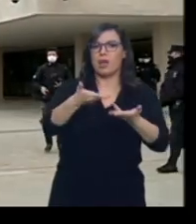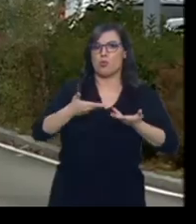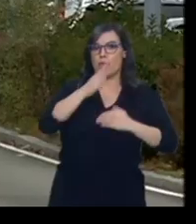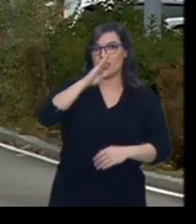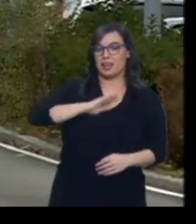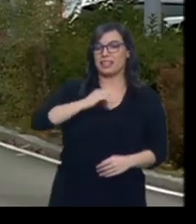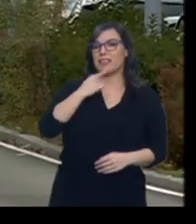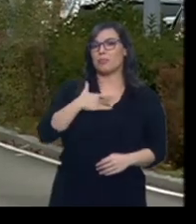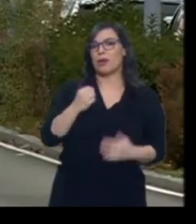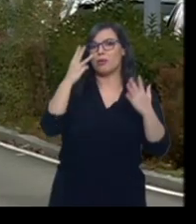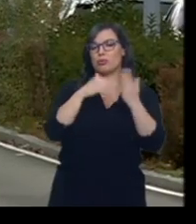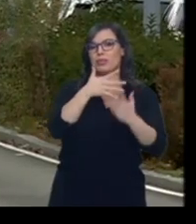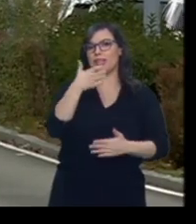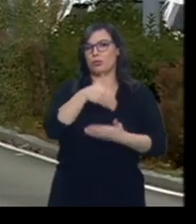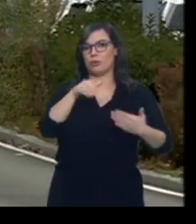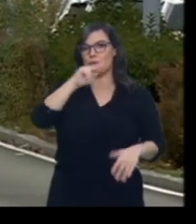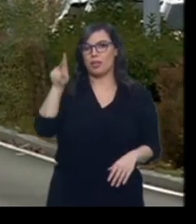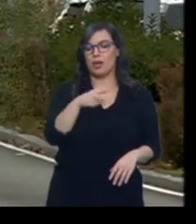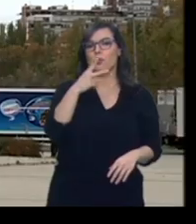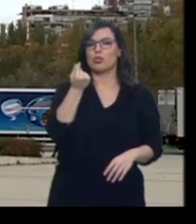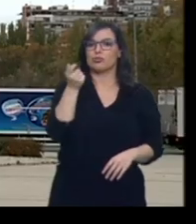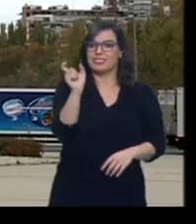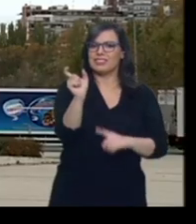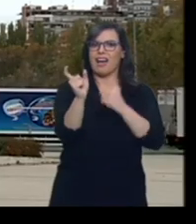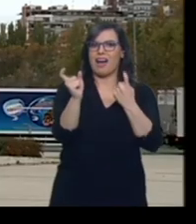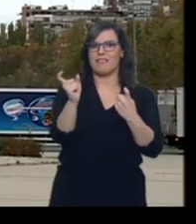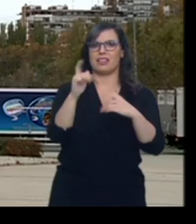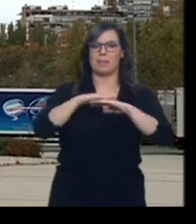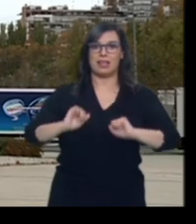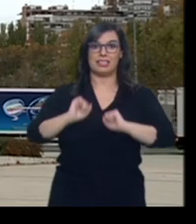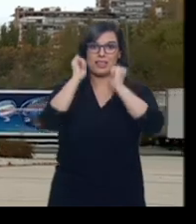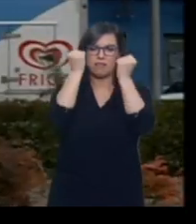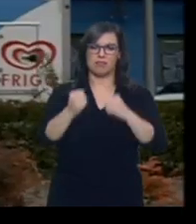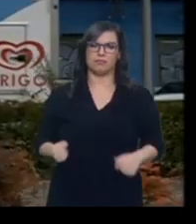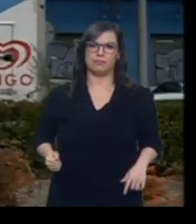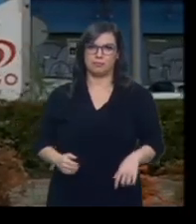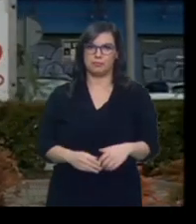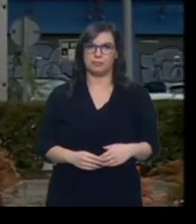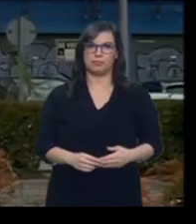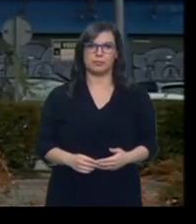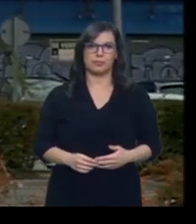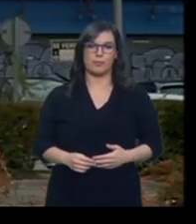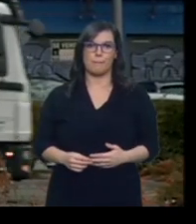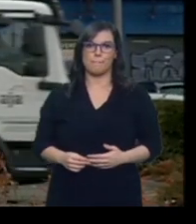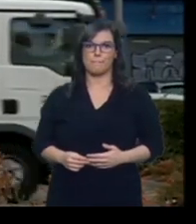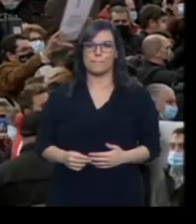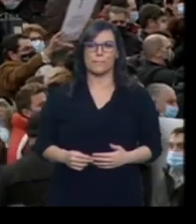en 8.500 millones de euros la cuantía necesaria para seguir sobreviviendo.